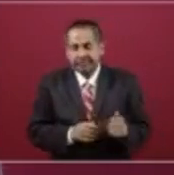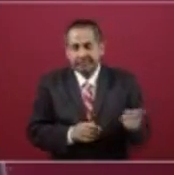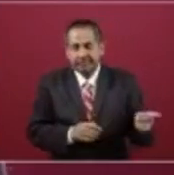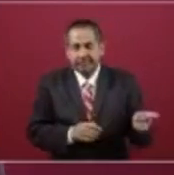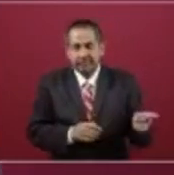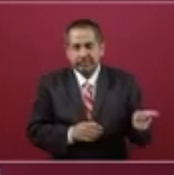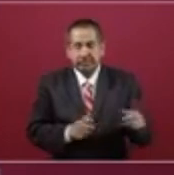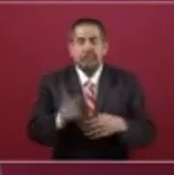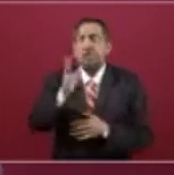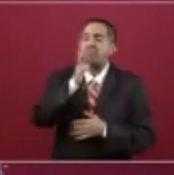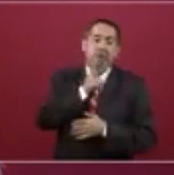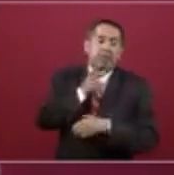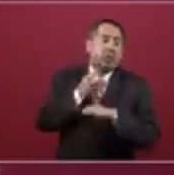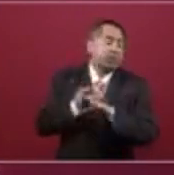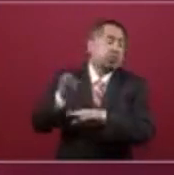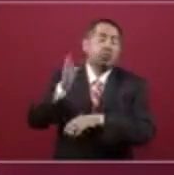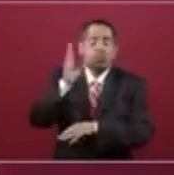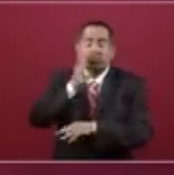está Pemex muy mal